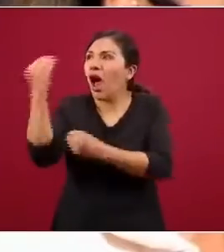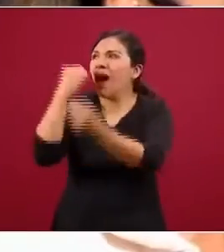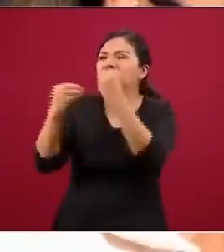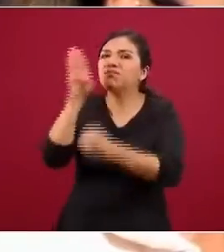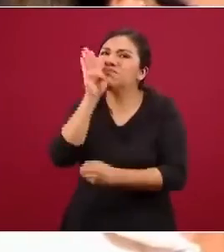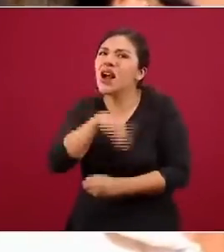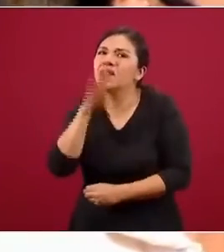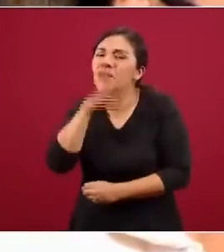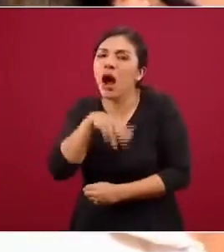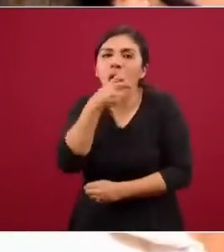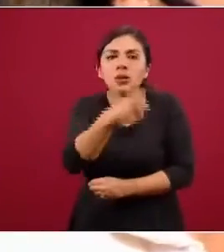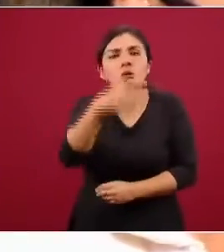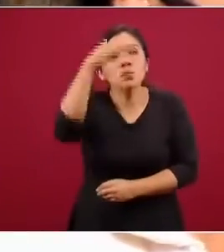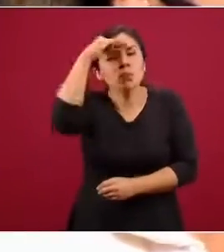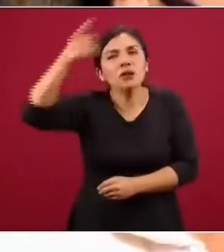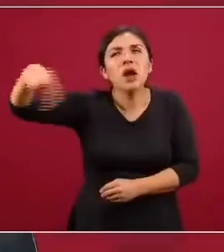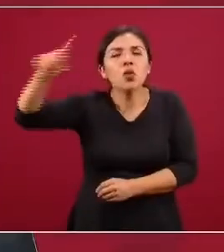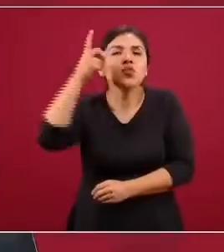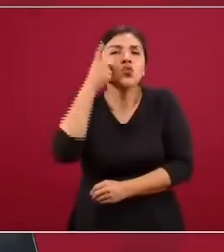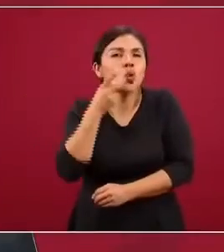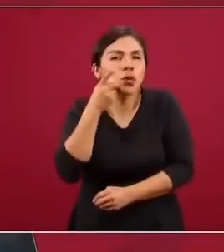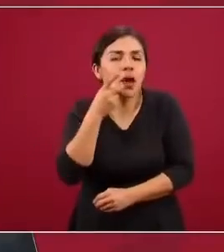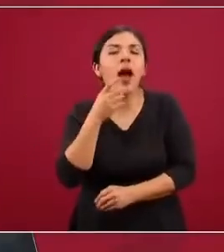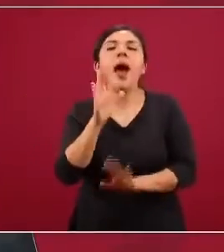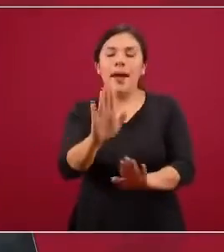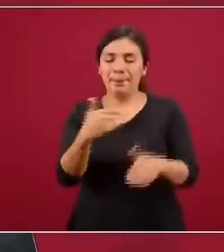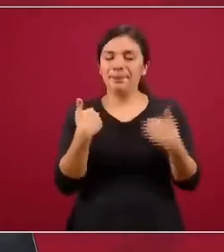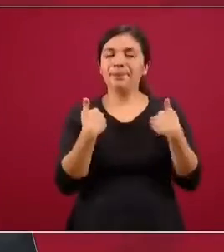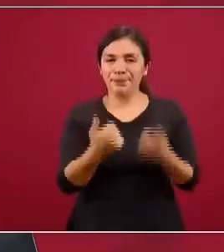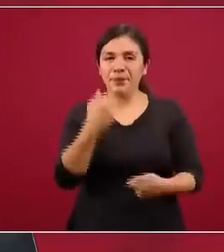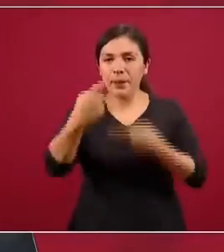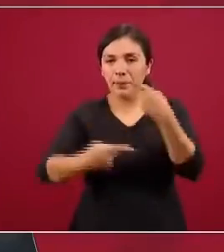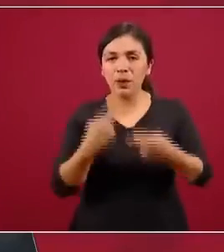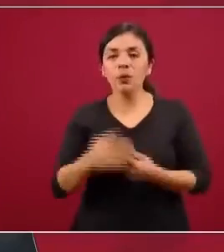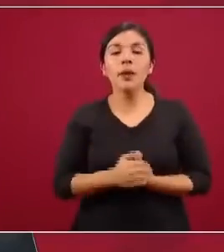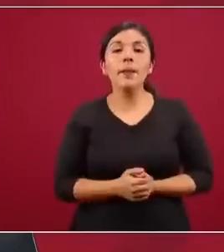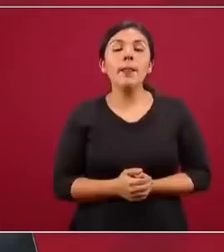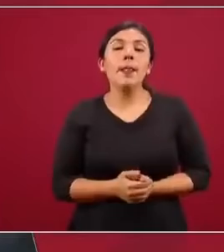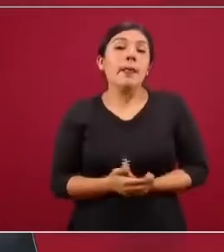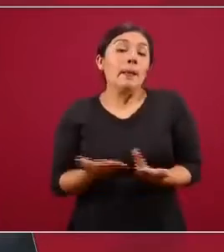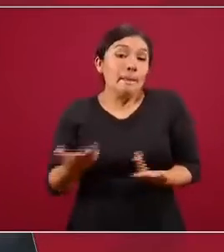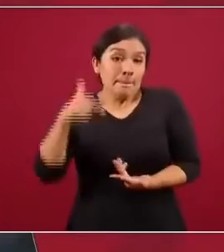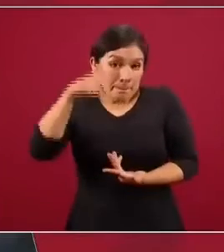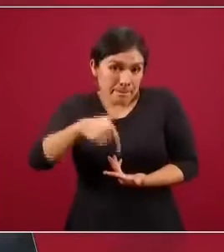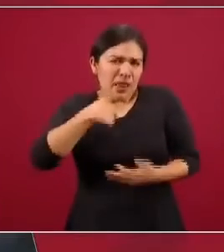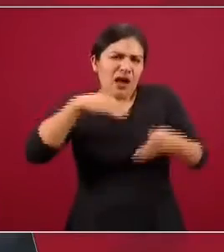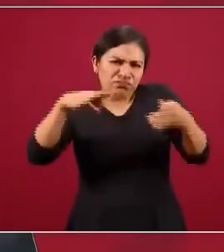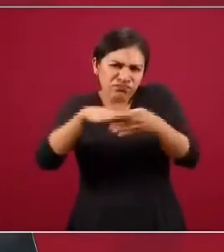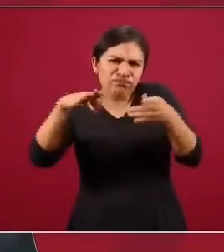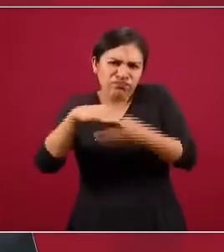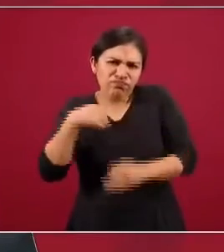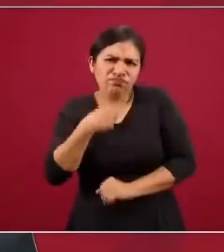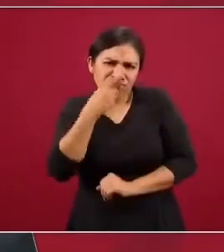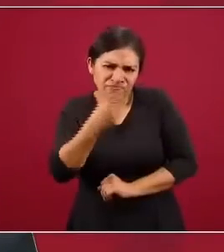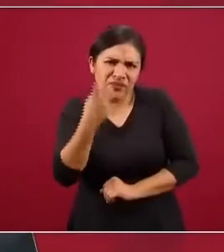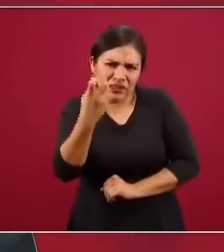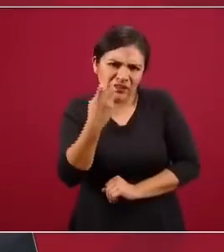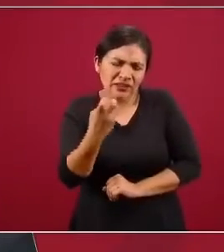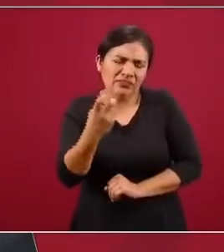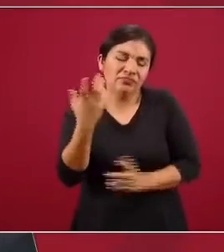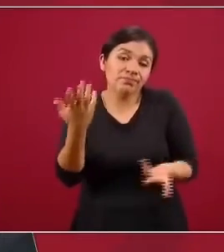este producto? ¿Cómo piensa usted que estén durmiendo? Comprendo su pregunta. Aquí hemos hablado varias veces de este